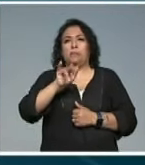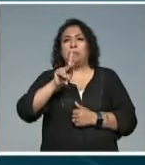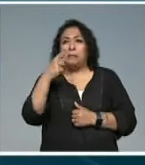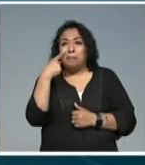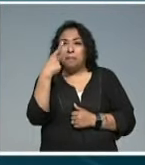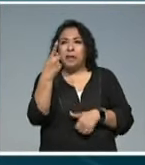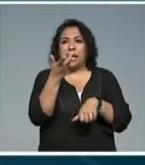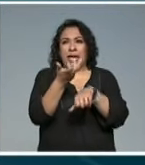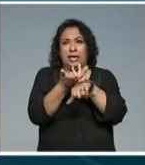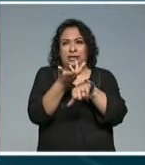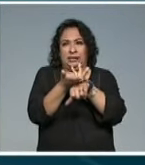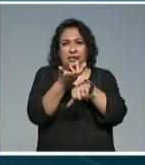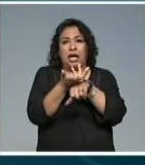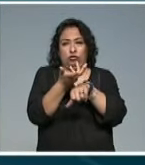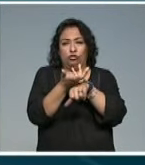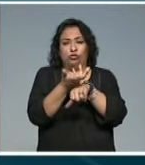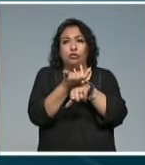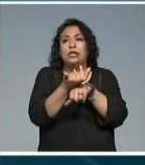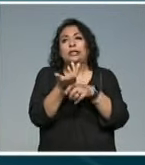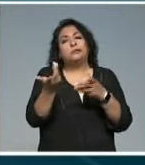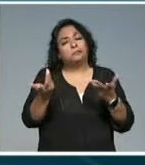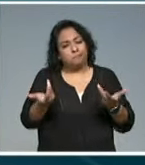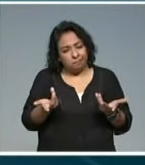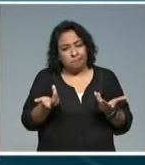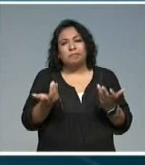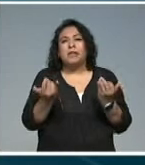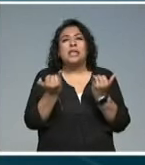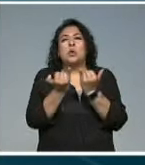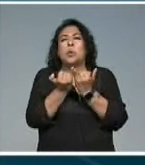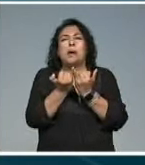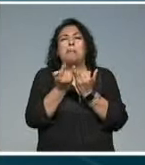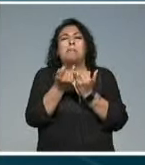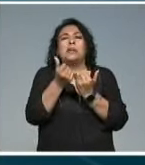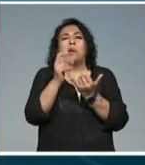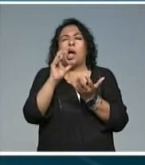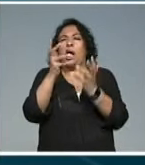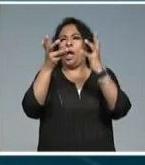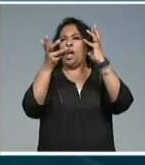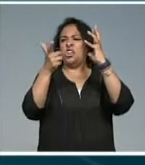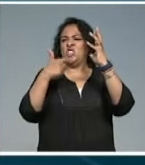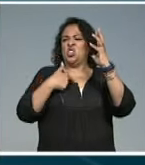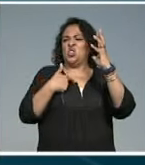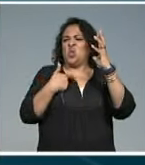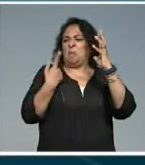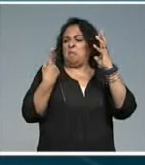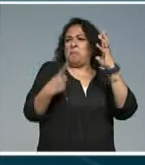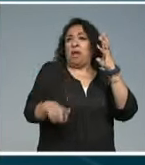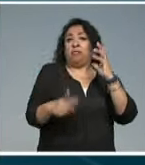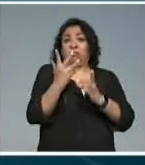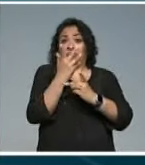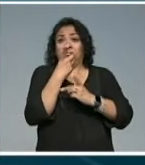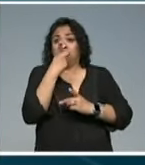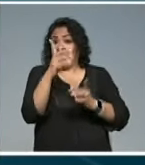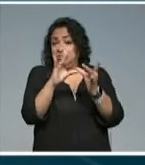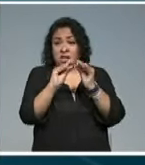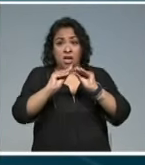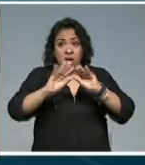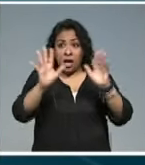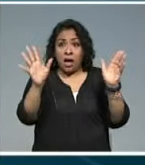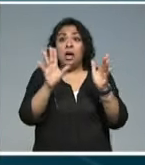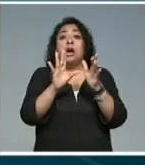United States today, it's chaos, anarchy. He tells that. He's very